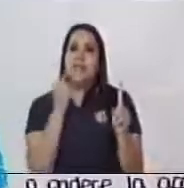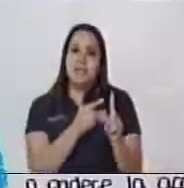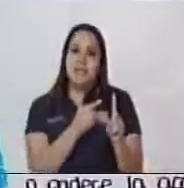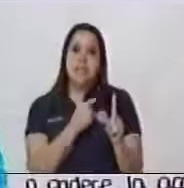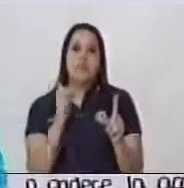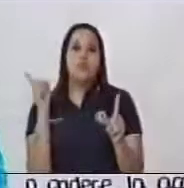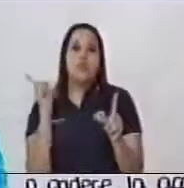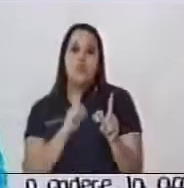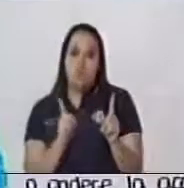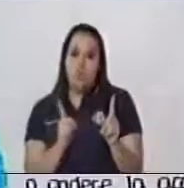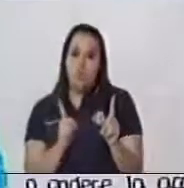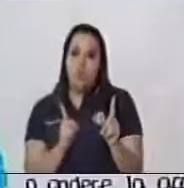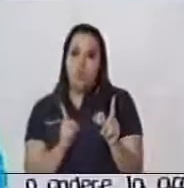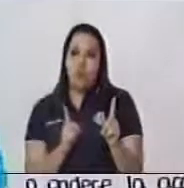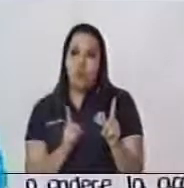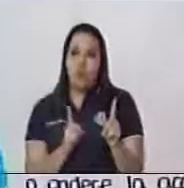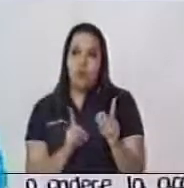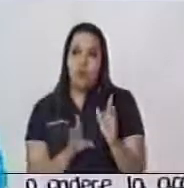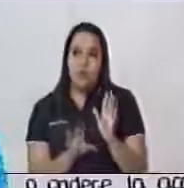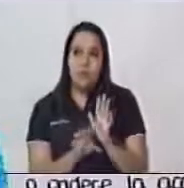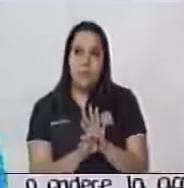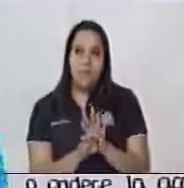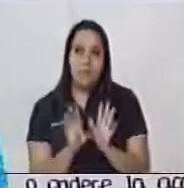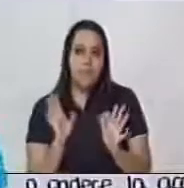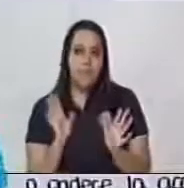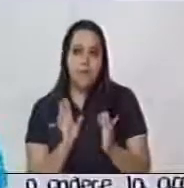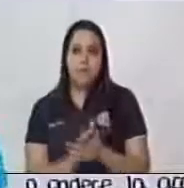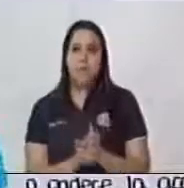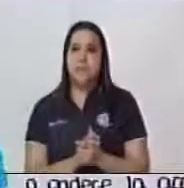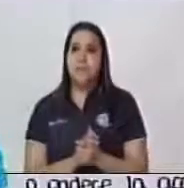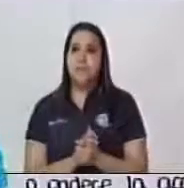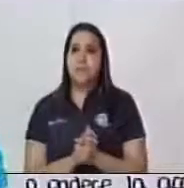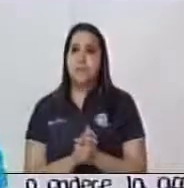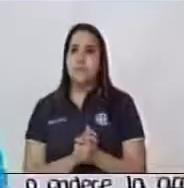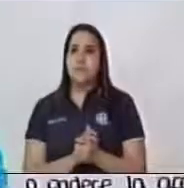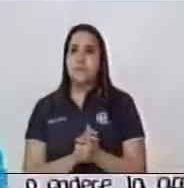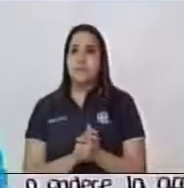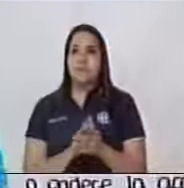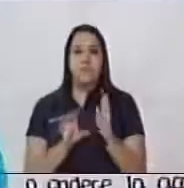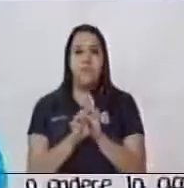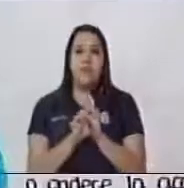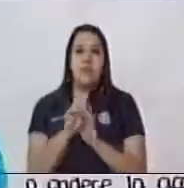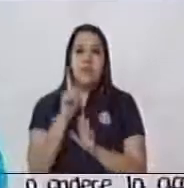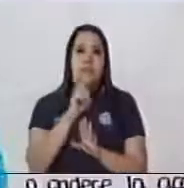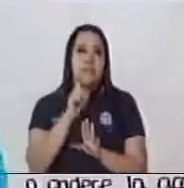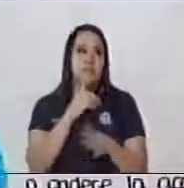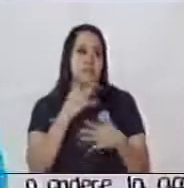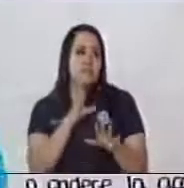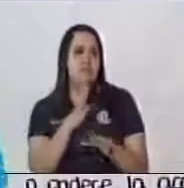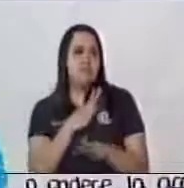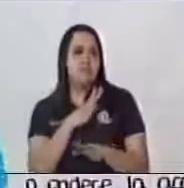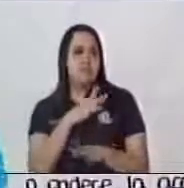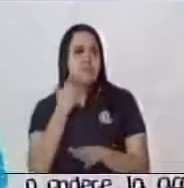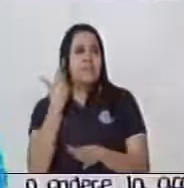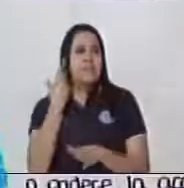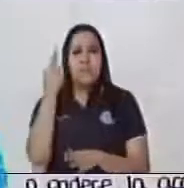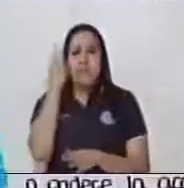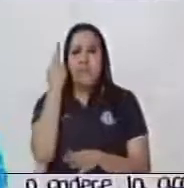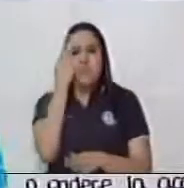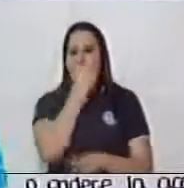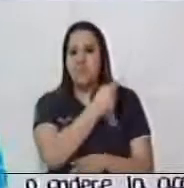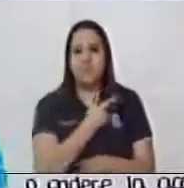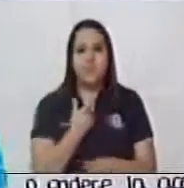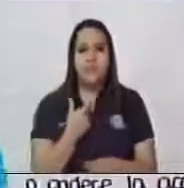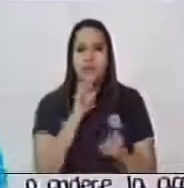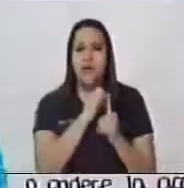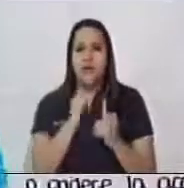llevan complemento directo o no lo llevan. Y estas pues no van a perder sentido si no lo llevan, porque van a dar la misma